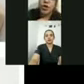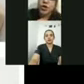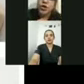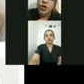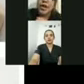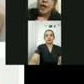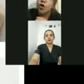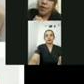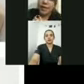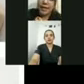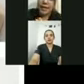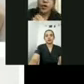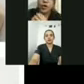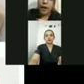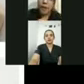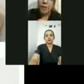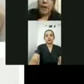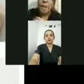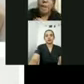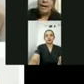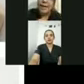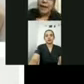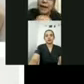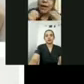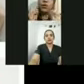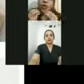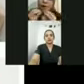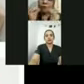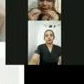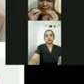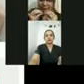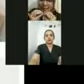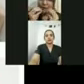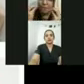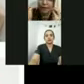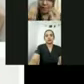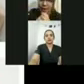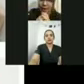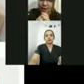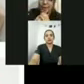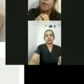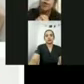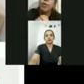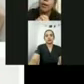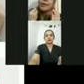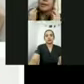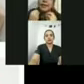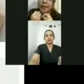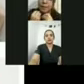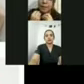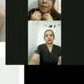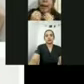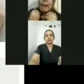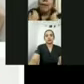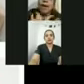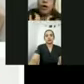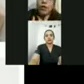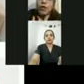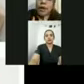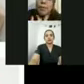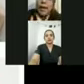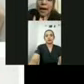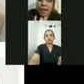los niños con dislexia escolar va a ser que van a usar frases invertidas de forma persistente. Van